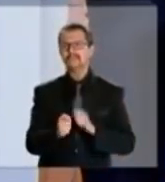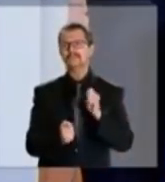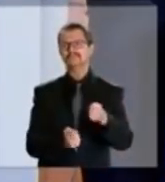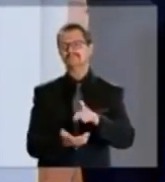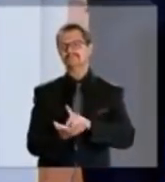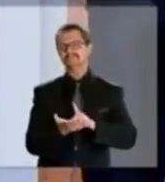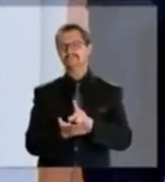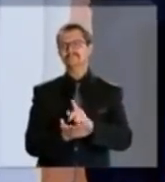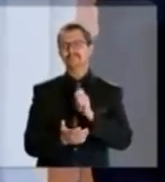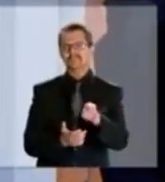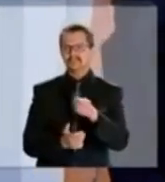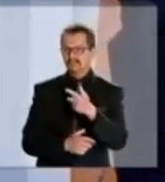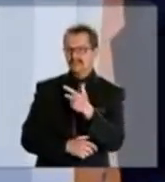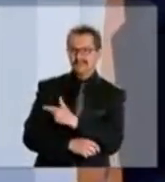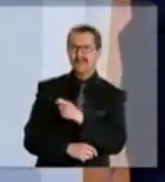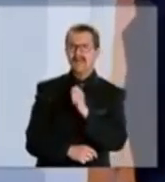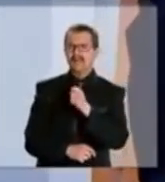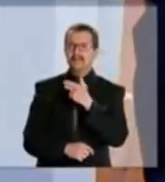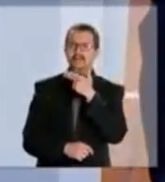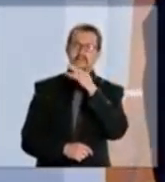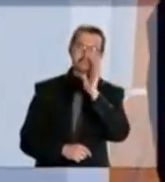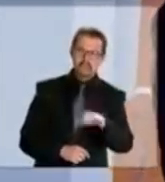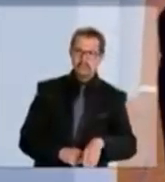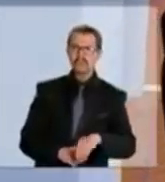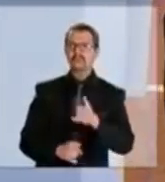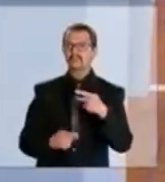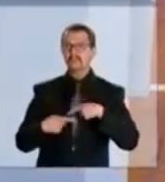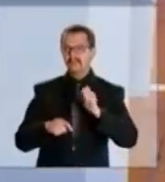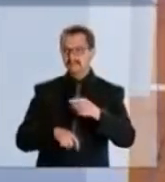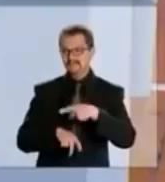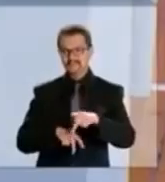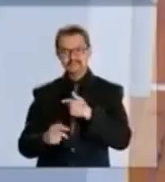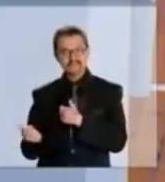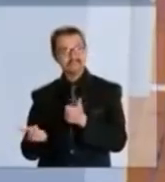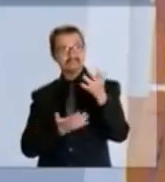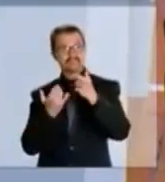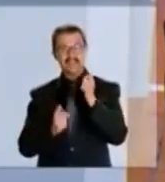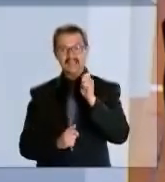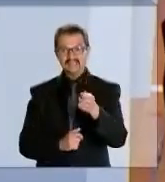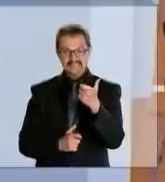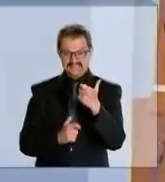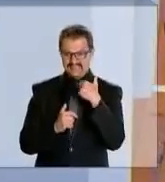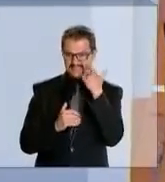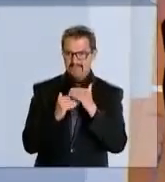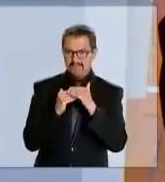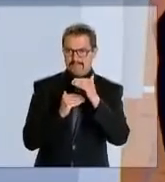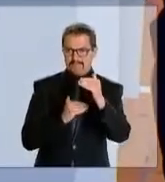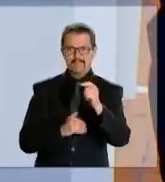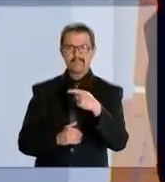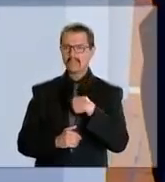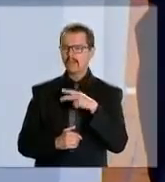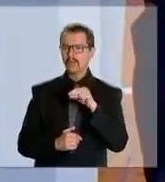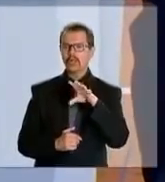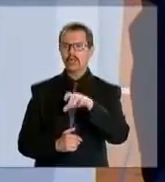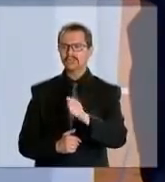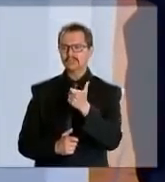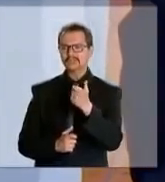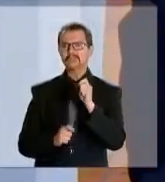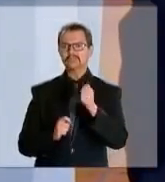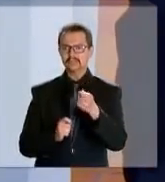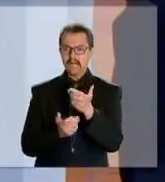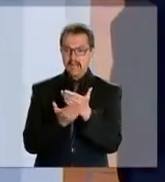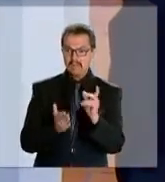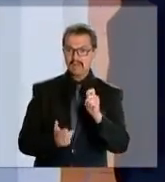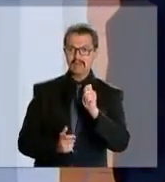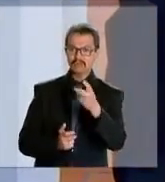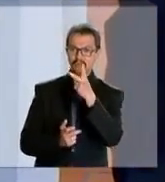altísimo que hacen ellos para evitar que lleguen acá las armas con la que se muere la gente doscientas mil armas entran todos los años de